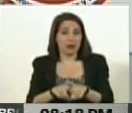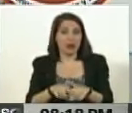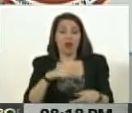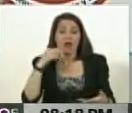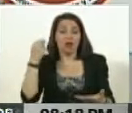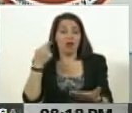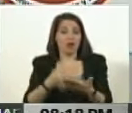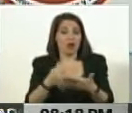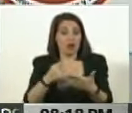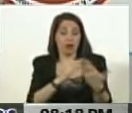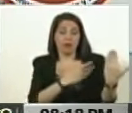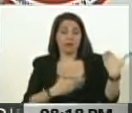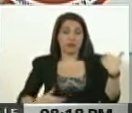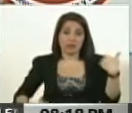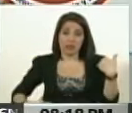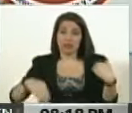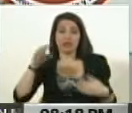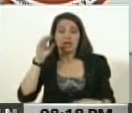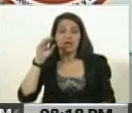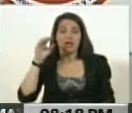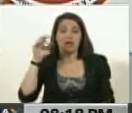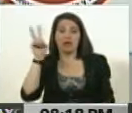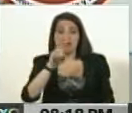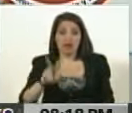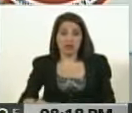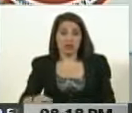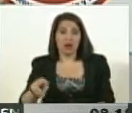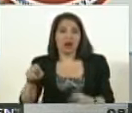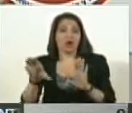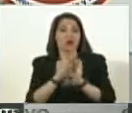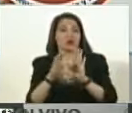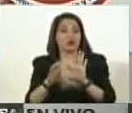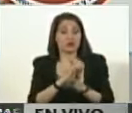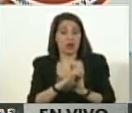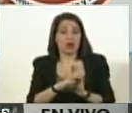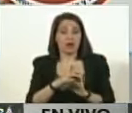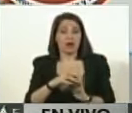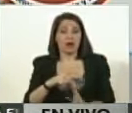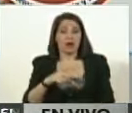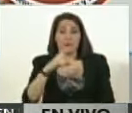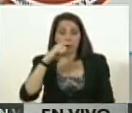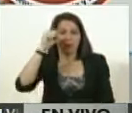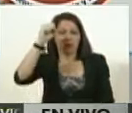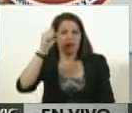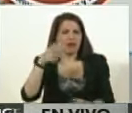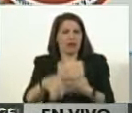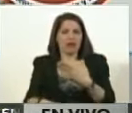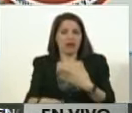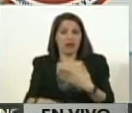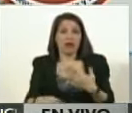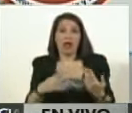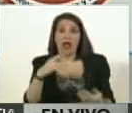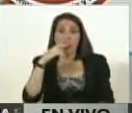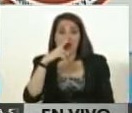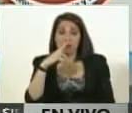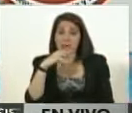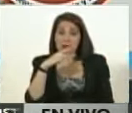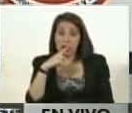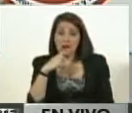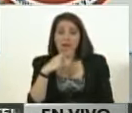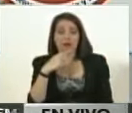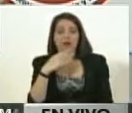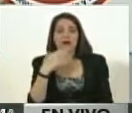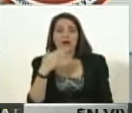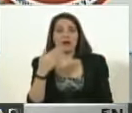del presidente constitucional de la República Bolivariana de Venezuela, hacemos llegar nuestras palabras de